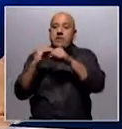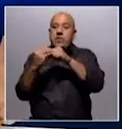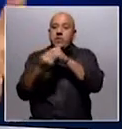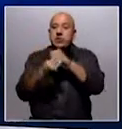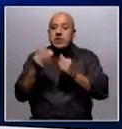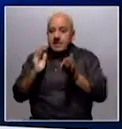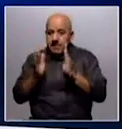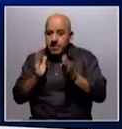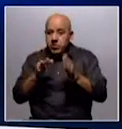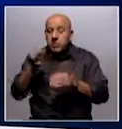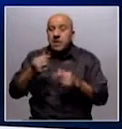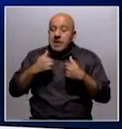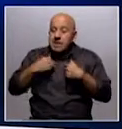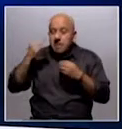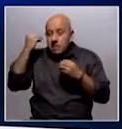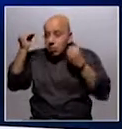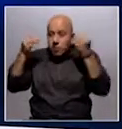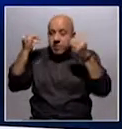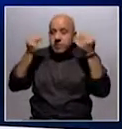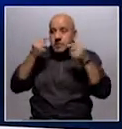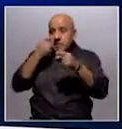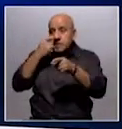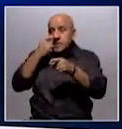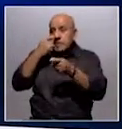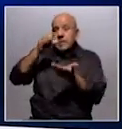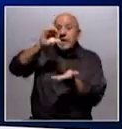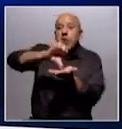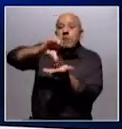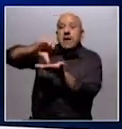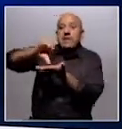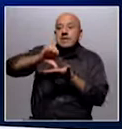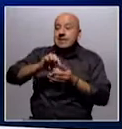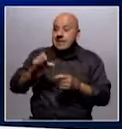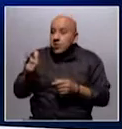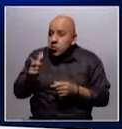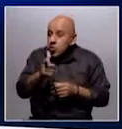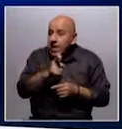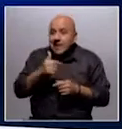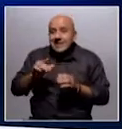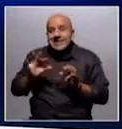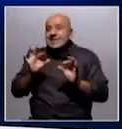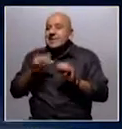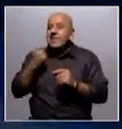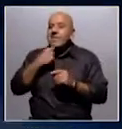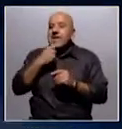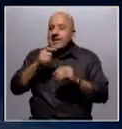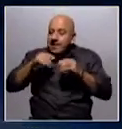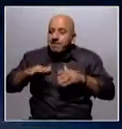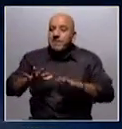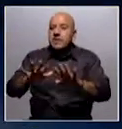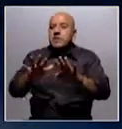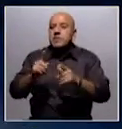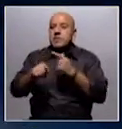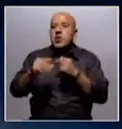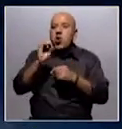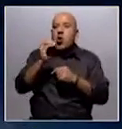adecuado mi preocupación por el lado de los países donde no están preparados y así lo indicó también la organización mundial de la salud